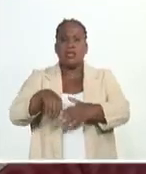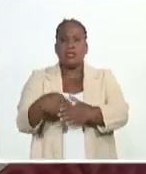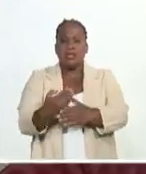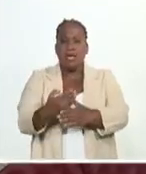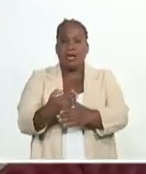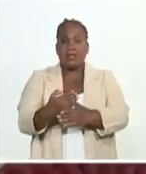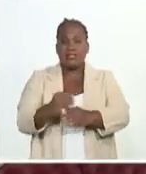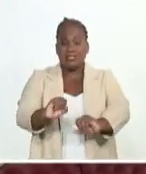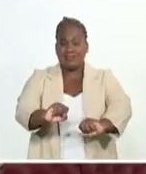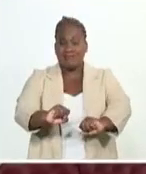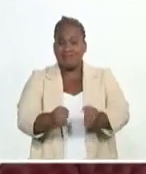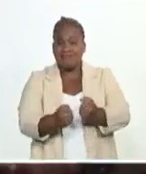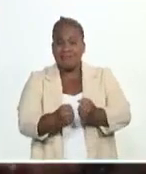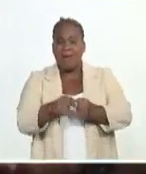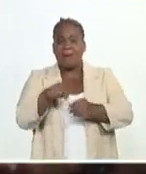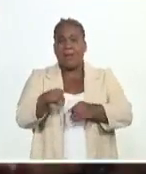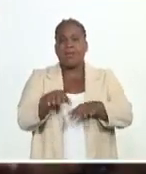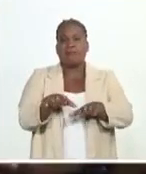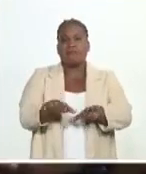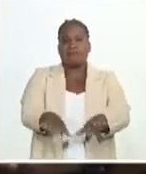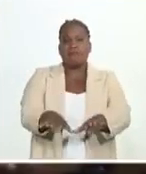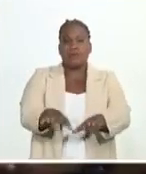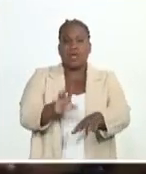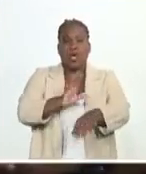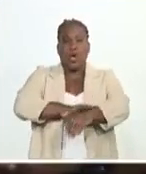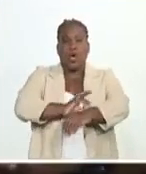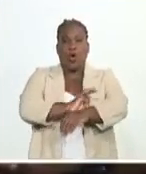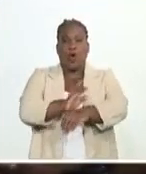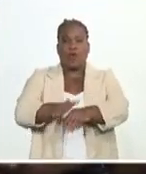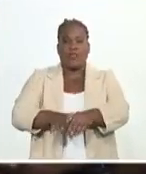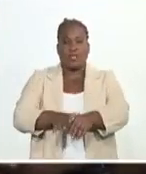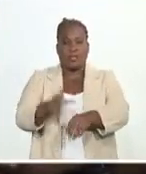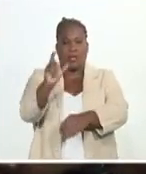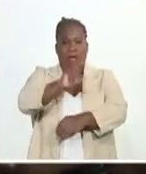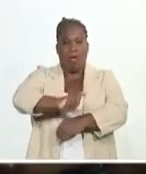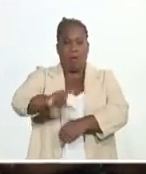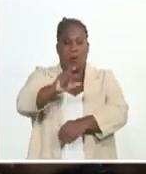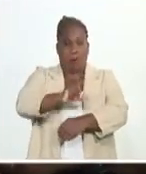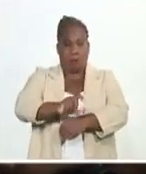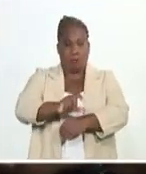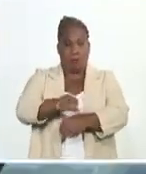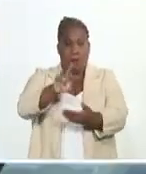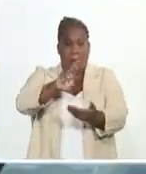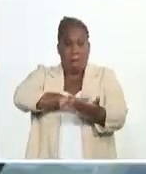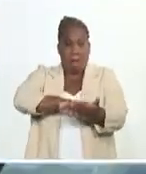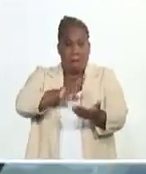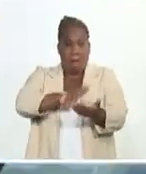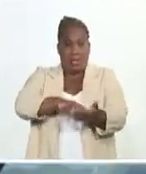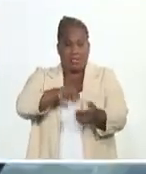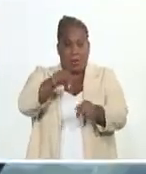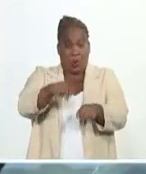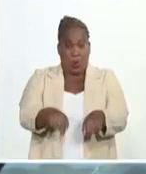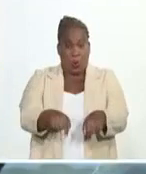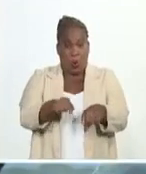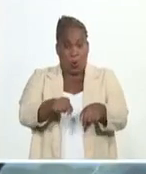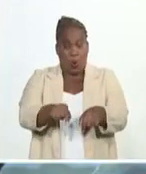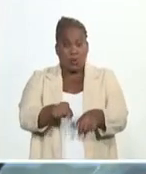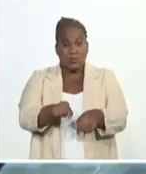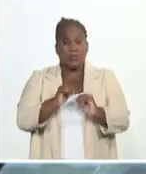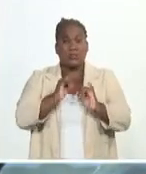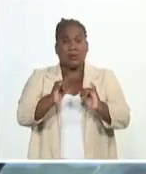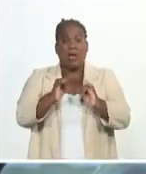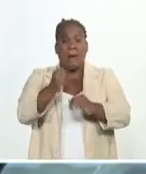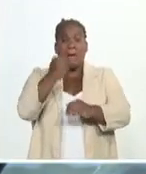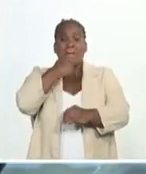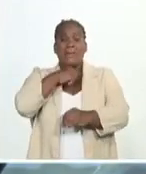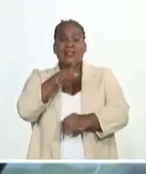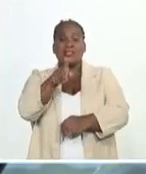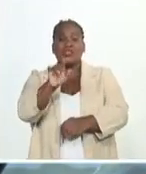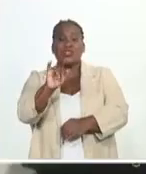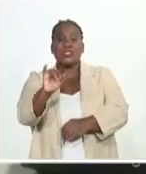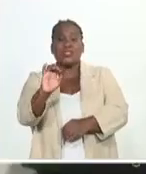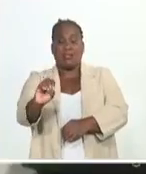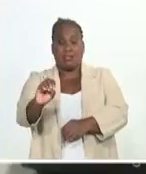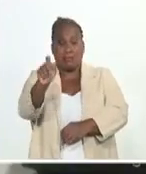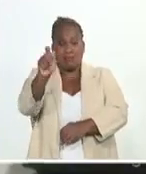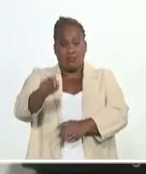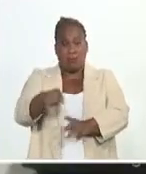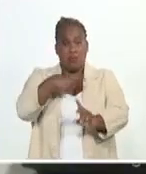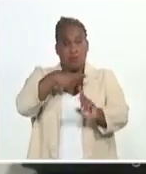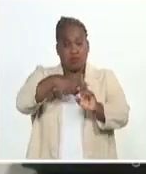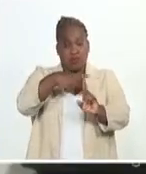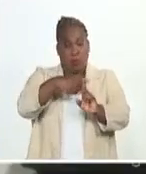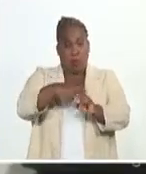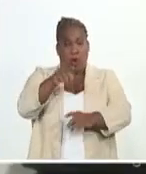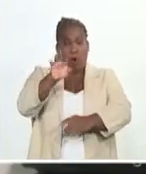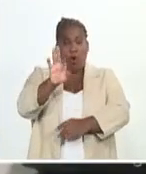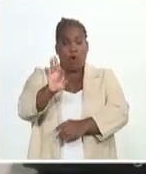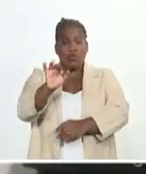el peligroso auge del nuevo coronavirus. Este martes se notificaron más de 160 casos positivos, con